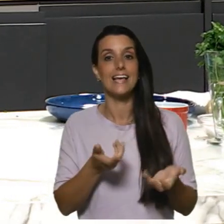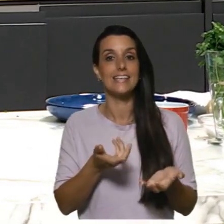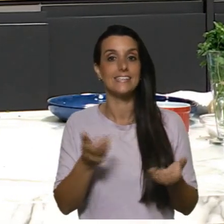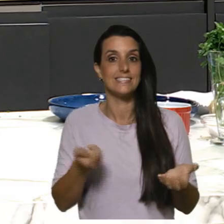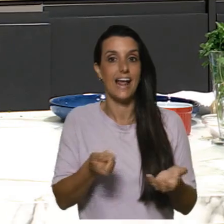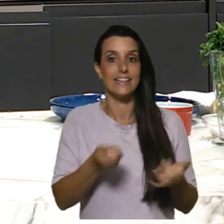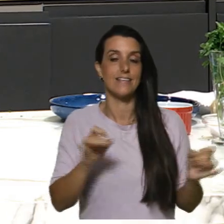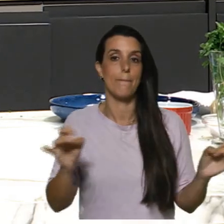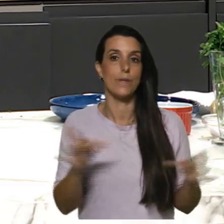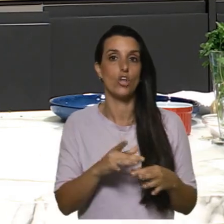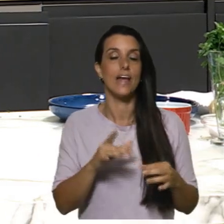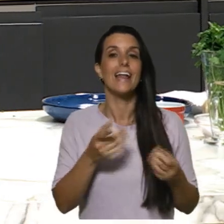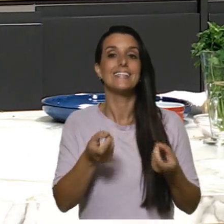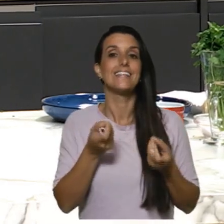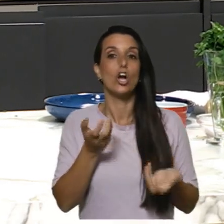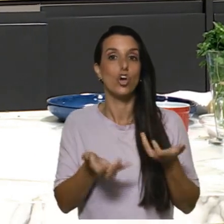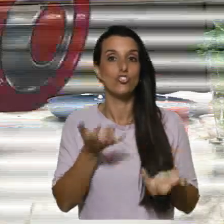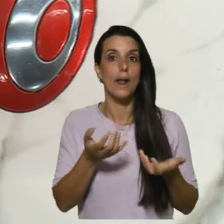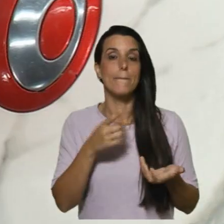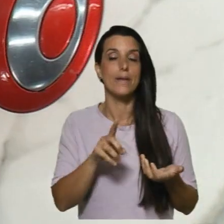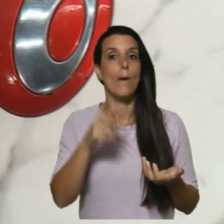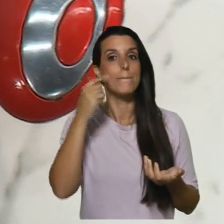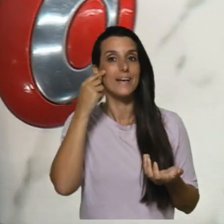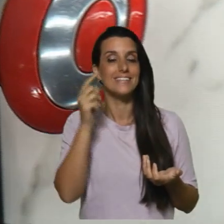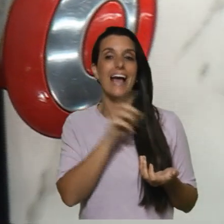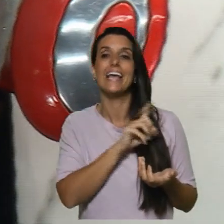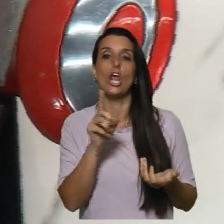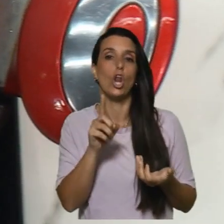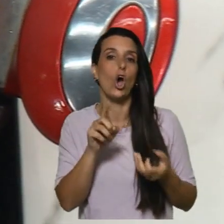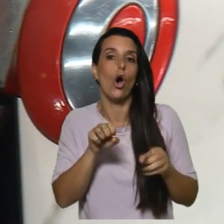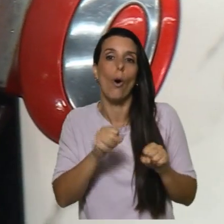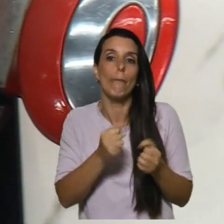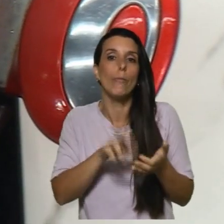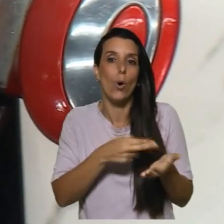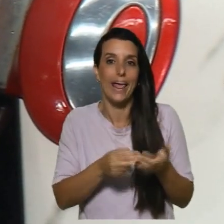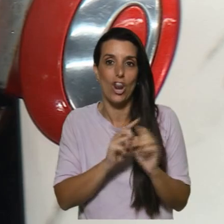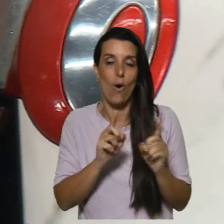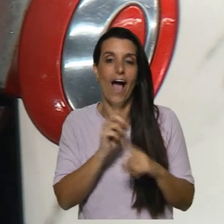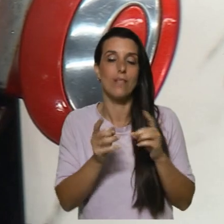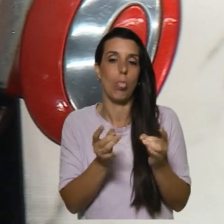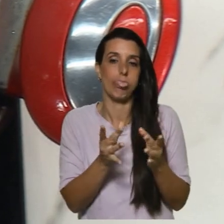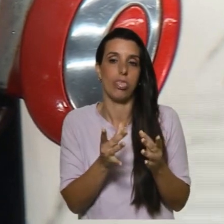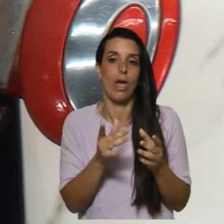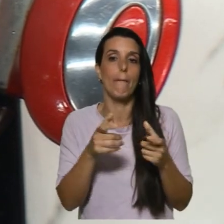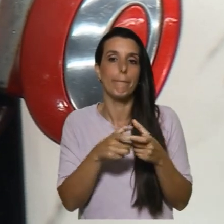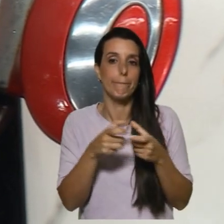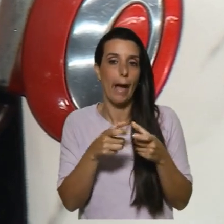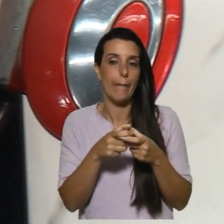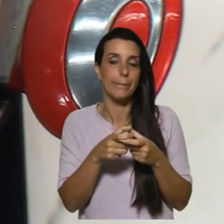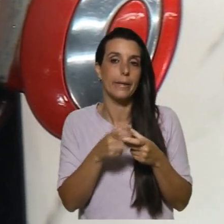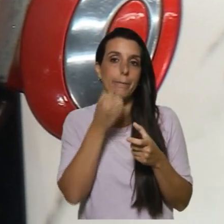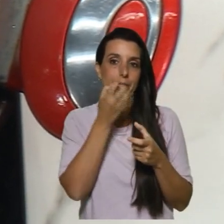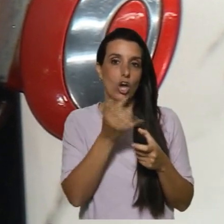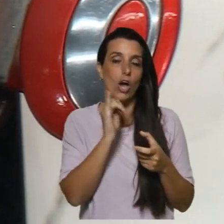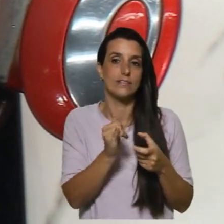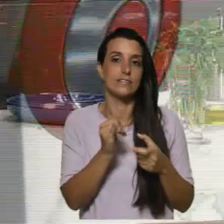están prontas. Se te tienen que hacer, pero pensá que no se te deshaga, que no se te rompa. Viste que a veces se te pasan las papas. Con las papas enteras es más difícil que se claro te pase. Generalmente